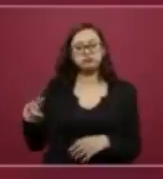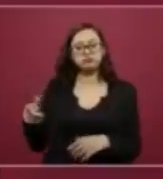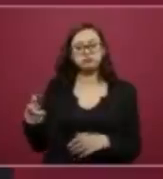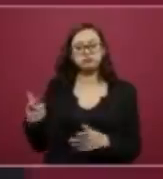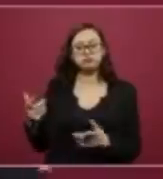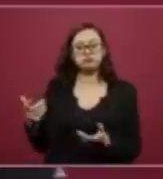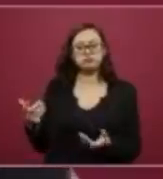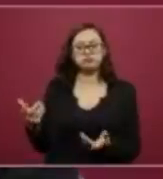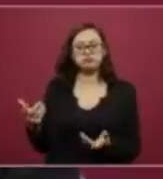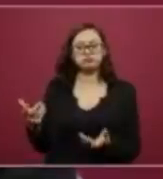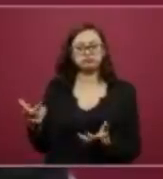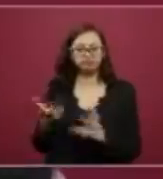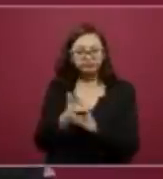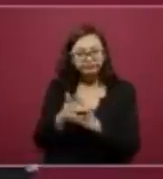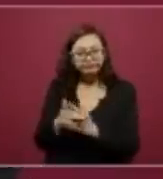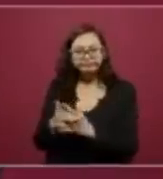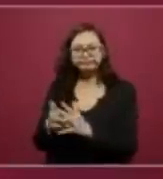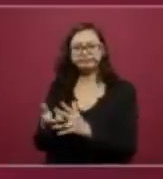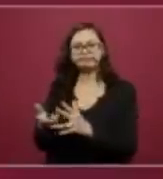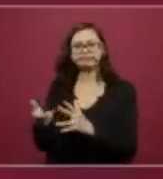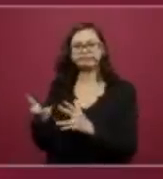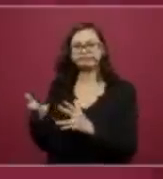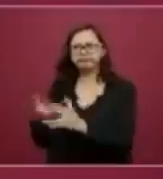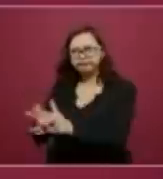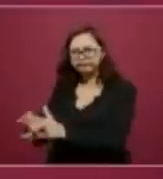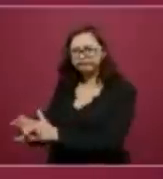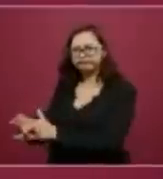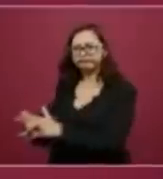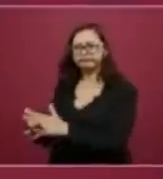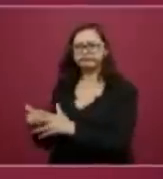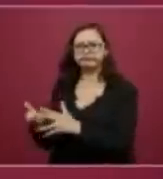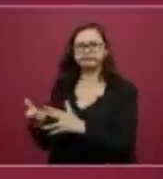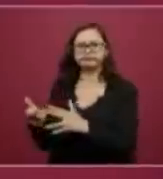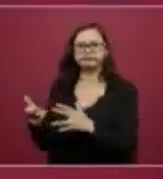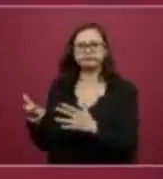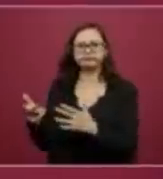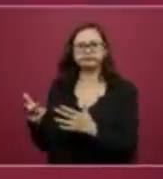se ejecute, pierdan la vida